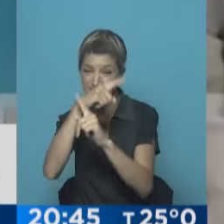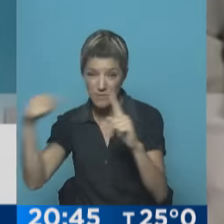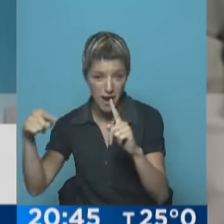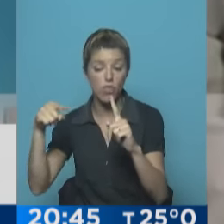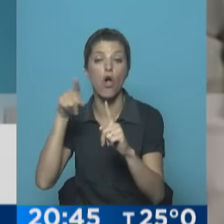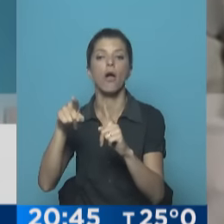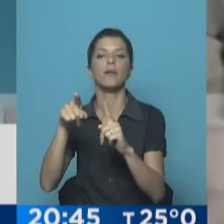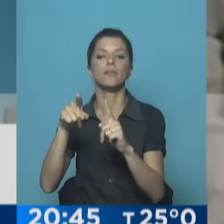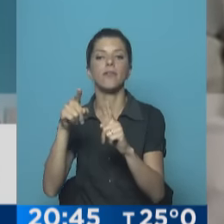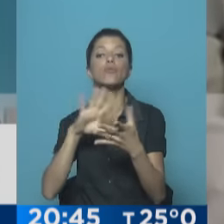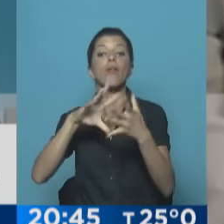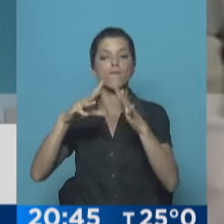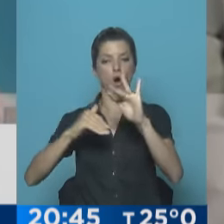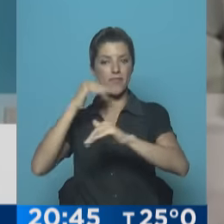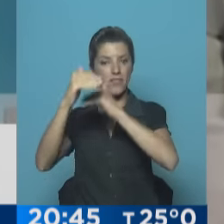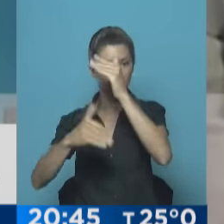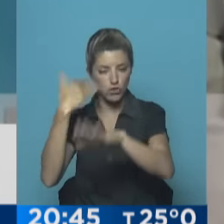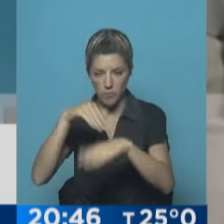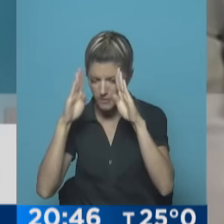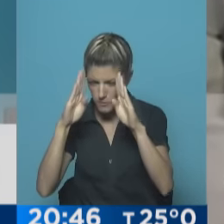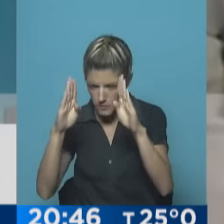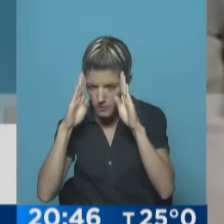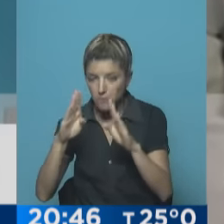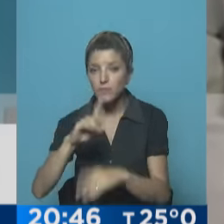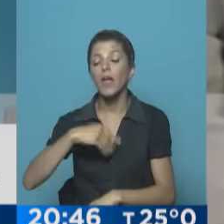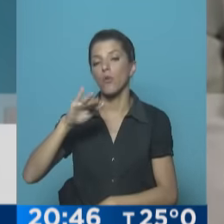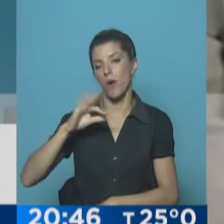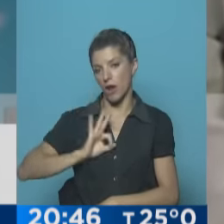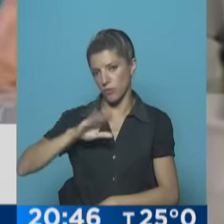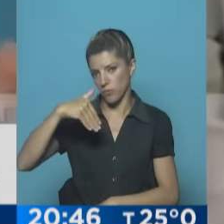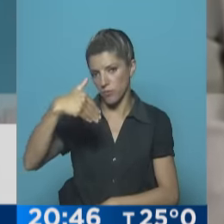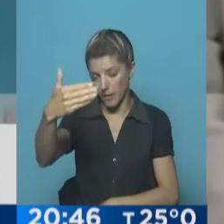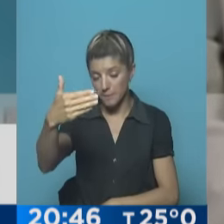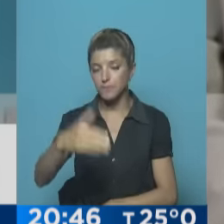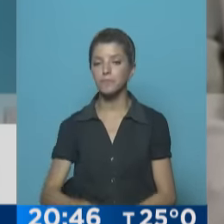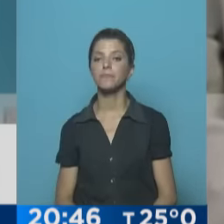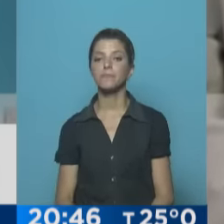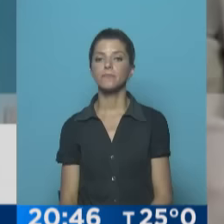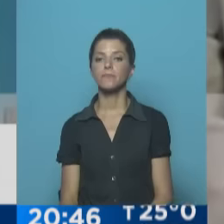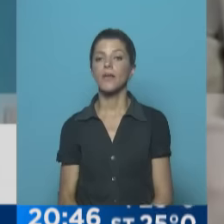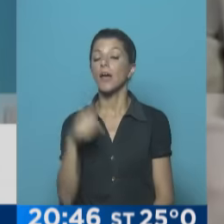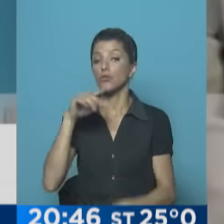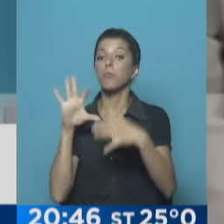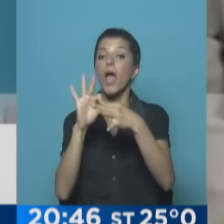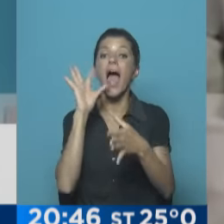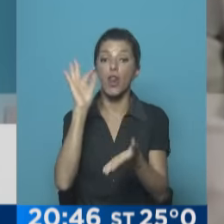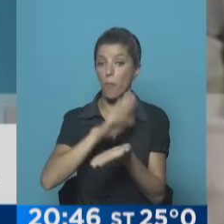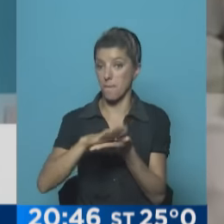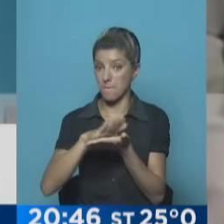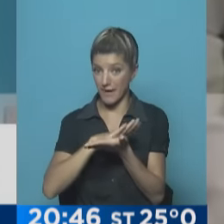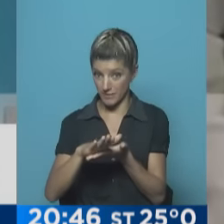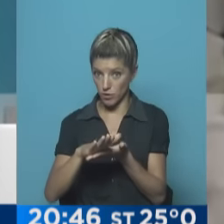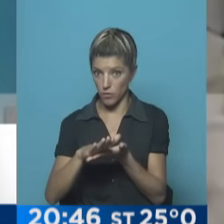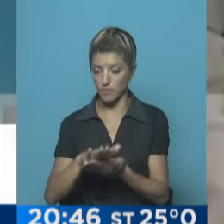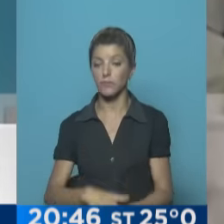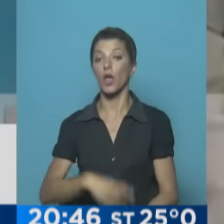de un desarrollo mucho más ambicioso en los próximos años. Y esto tiene que ver con algo fundamental, al cual nos